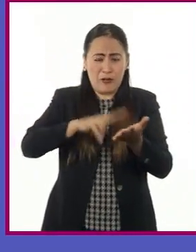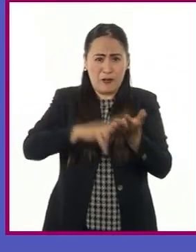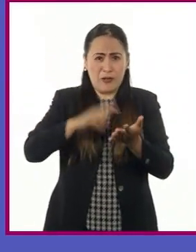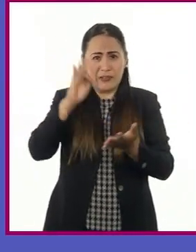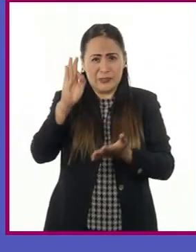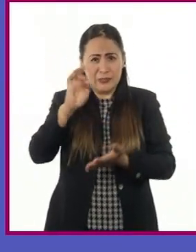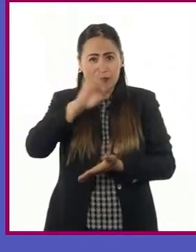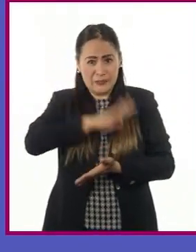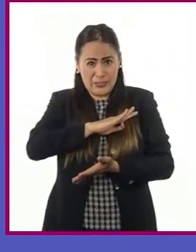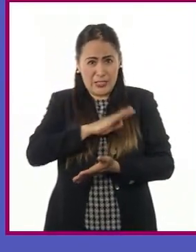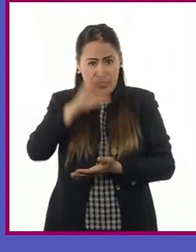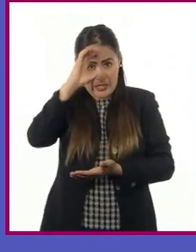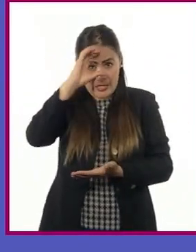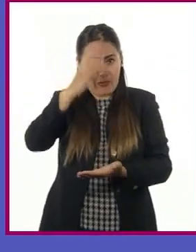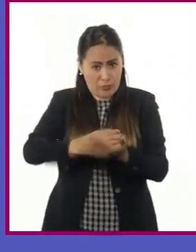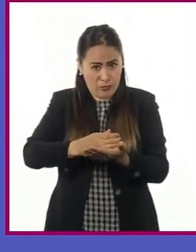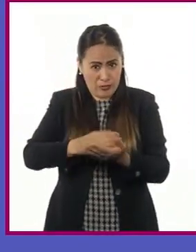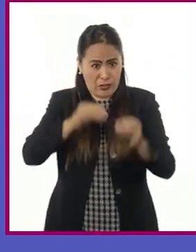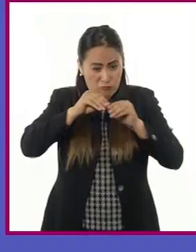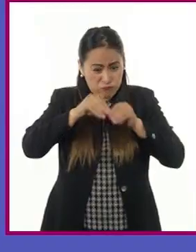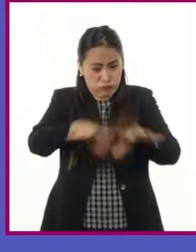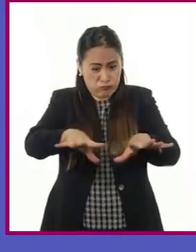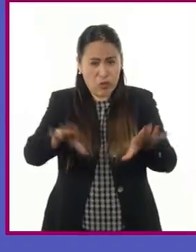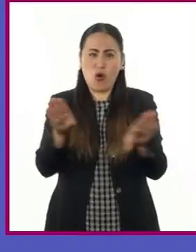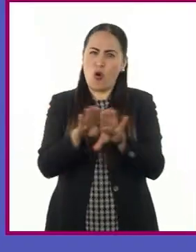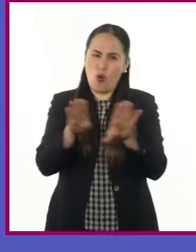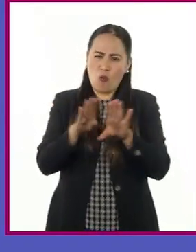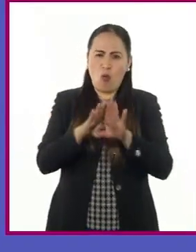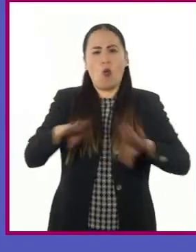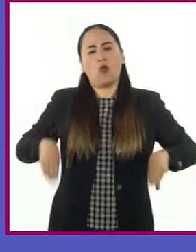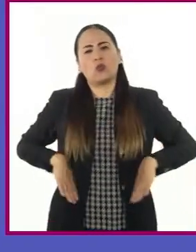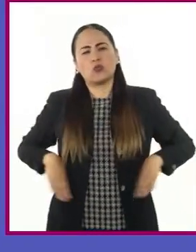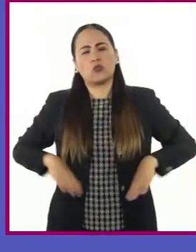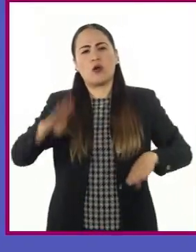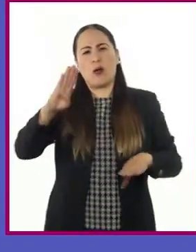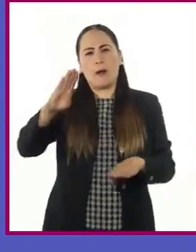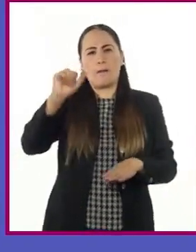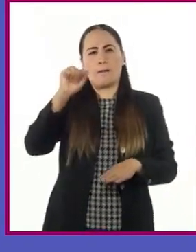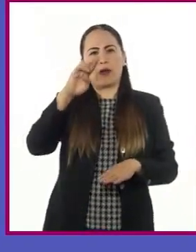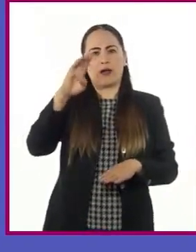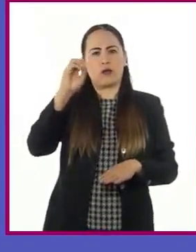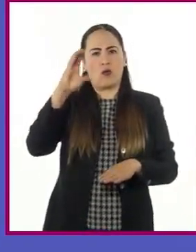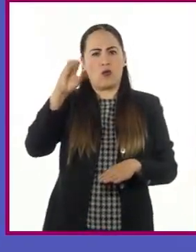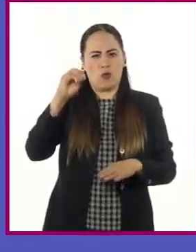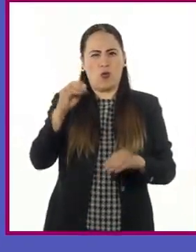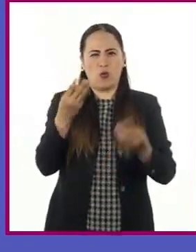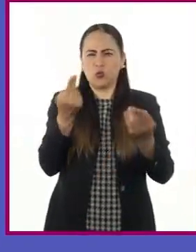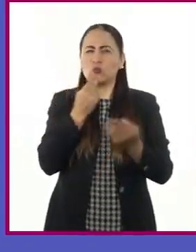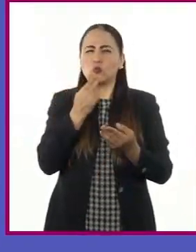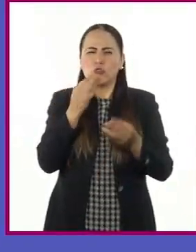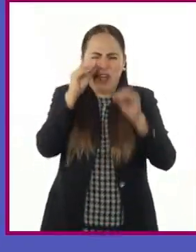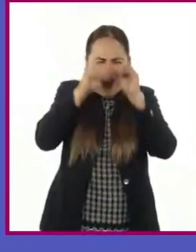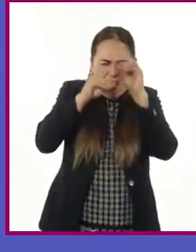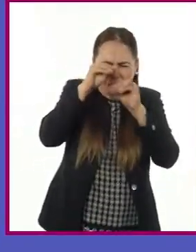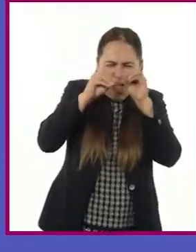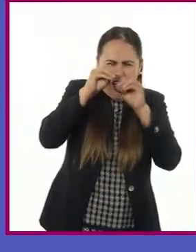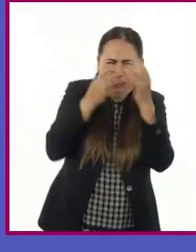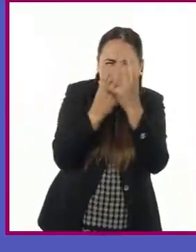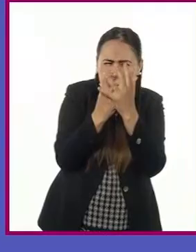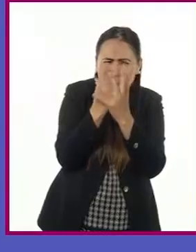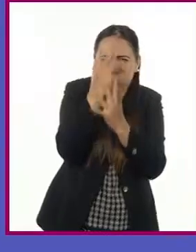católica, y para ello se utilizó el barroco, un estilo muy ornamentado y dramático.